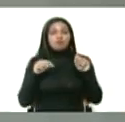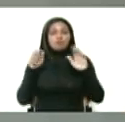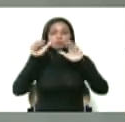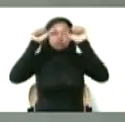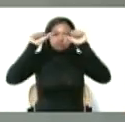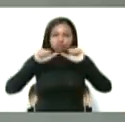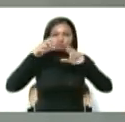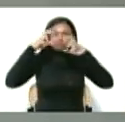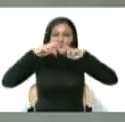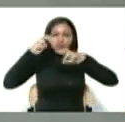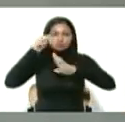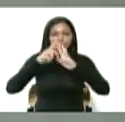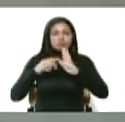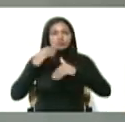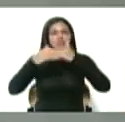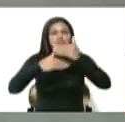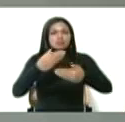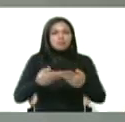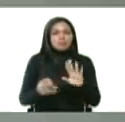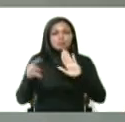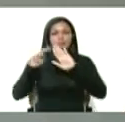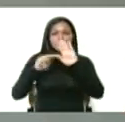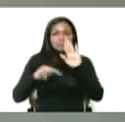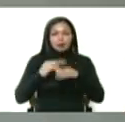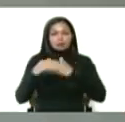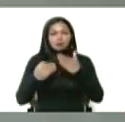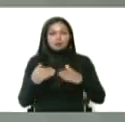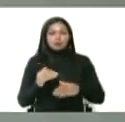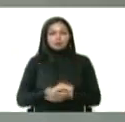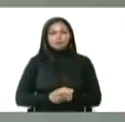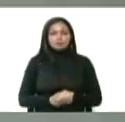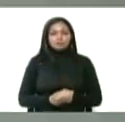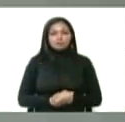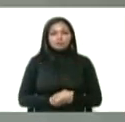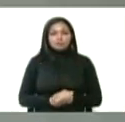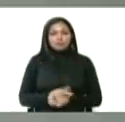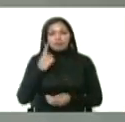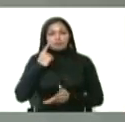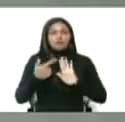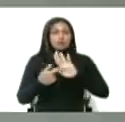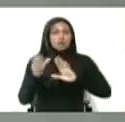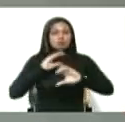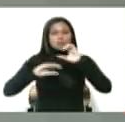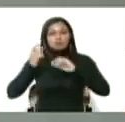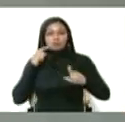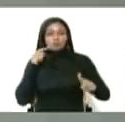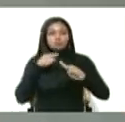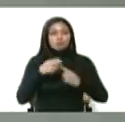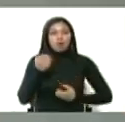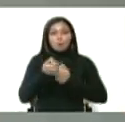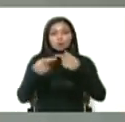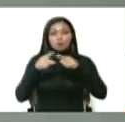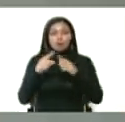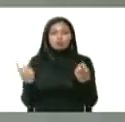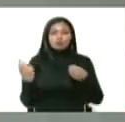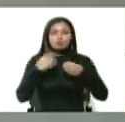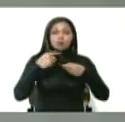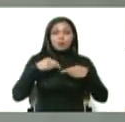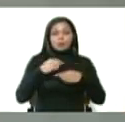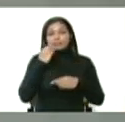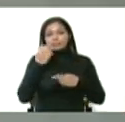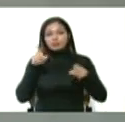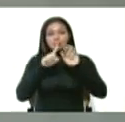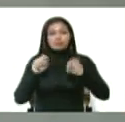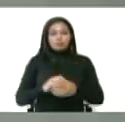revisa constantemente con las indicaciones que usted nos da, con las evidencias que los científicos han estado aportando. Se ha incorporado